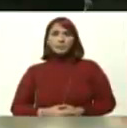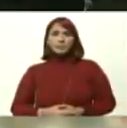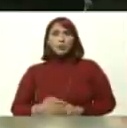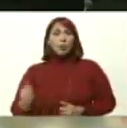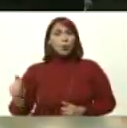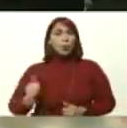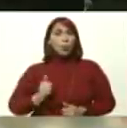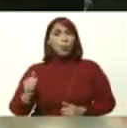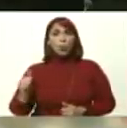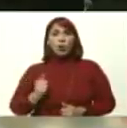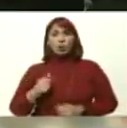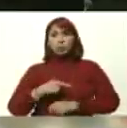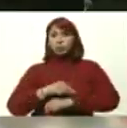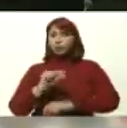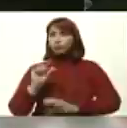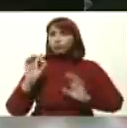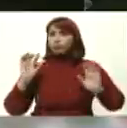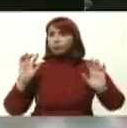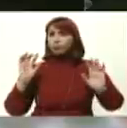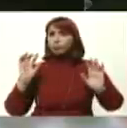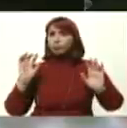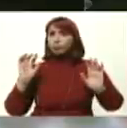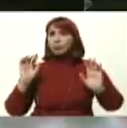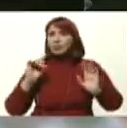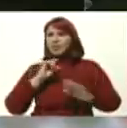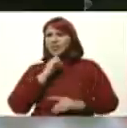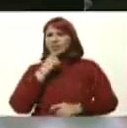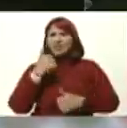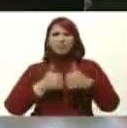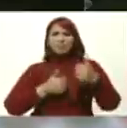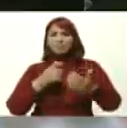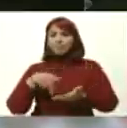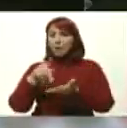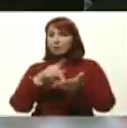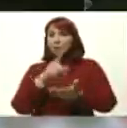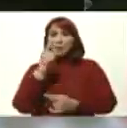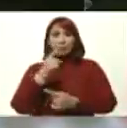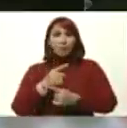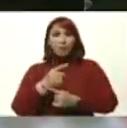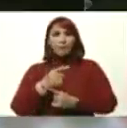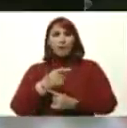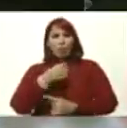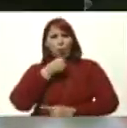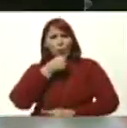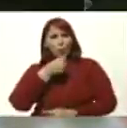cualquier circunstancia la clave es participar, opinar,